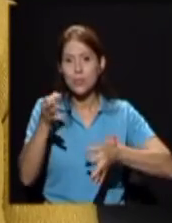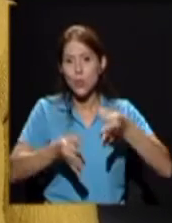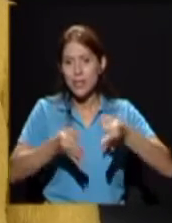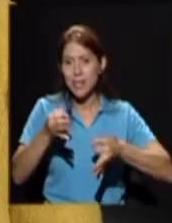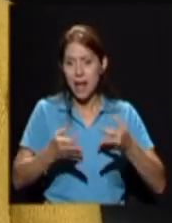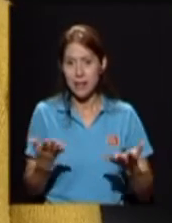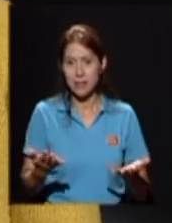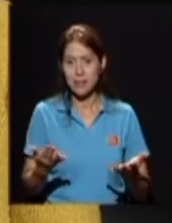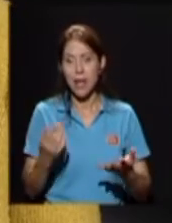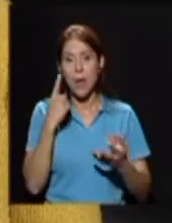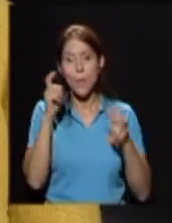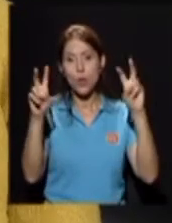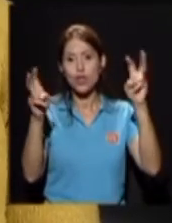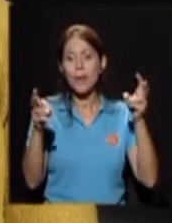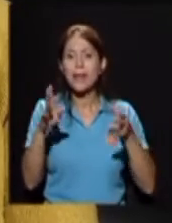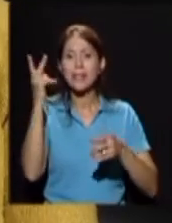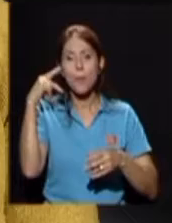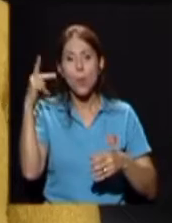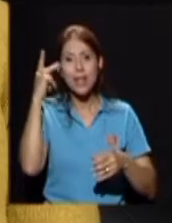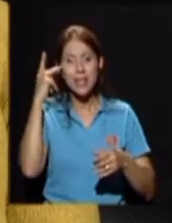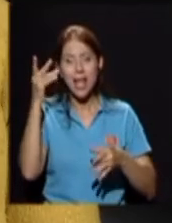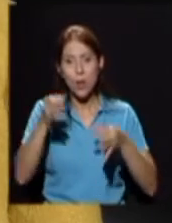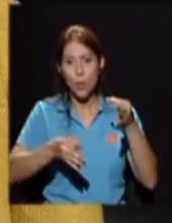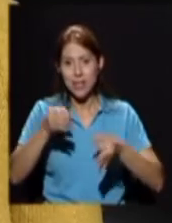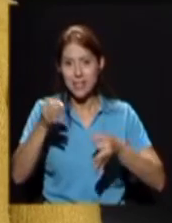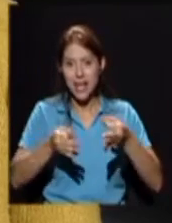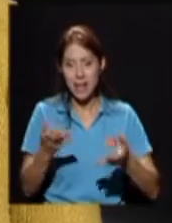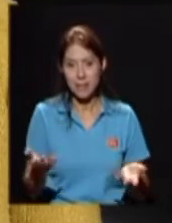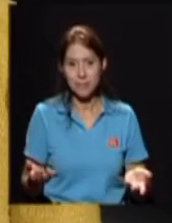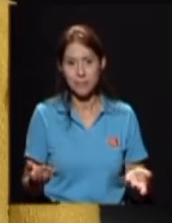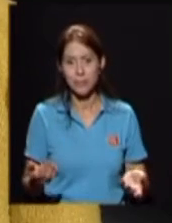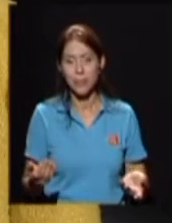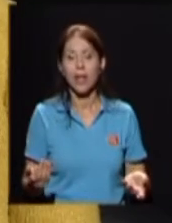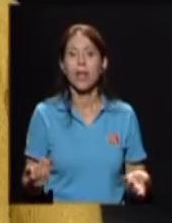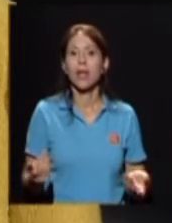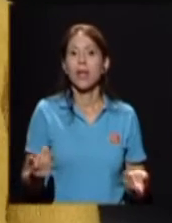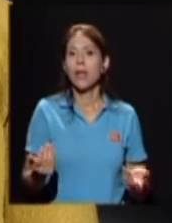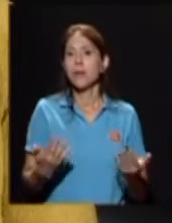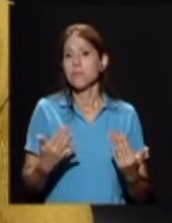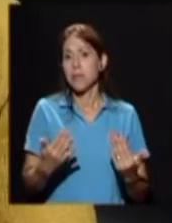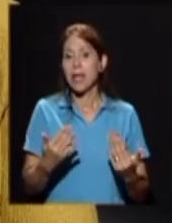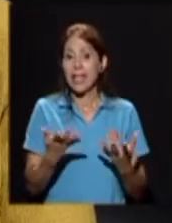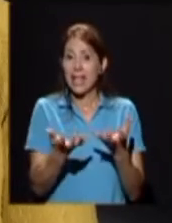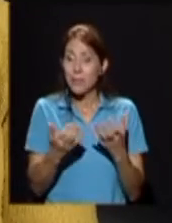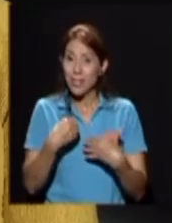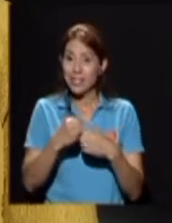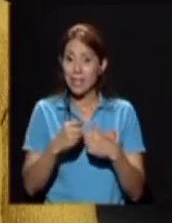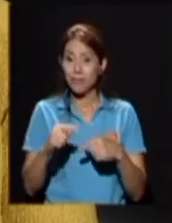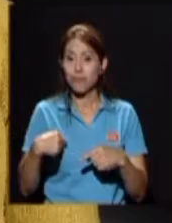por los temas de política judicial, digamos. Va hacia un segundo informe